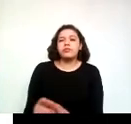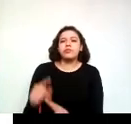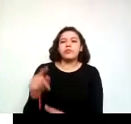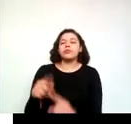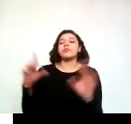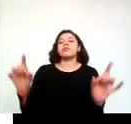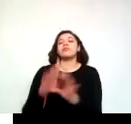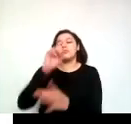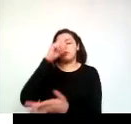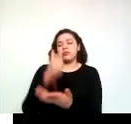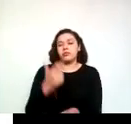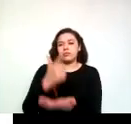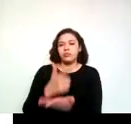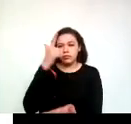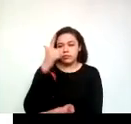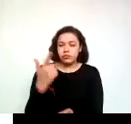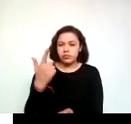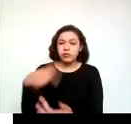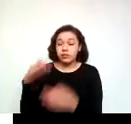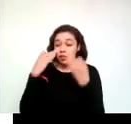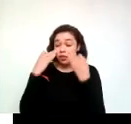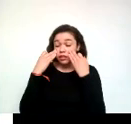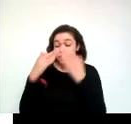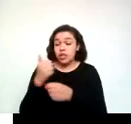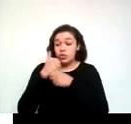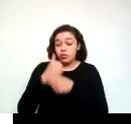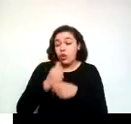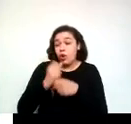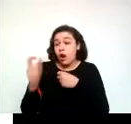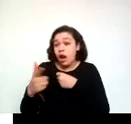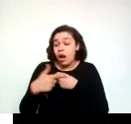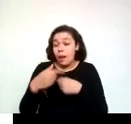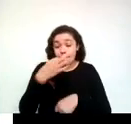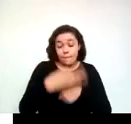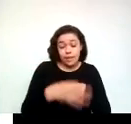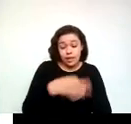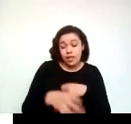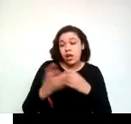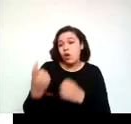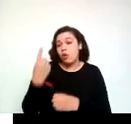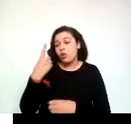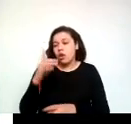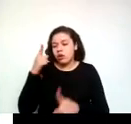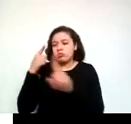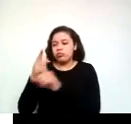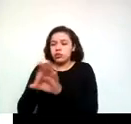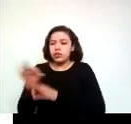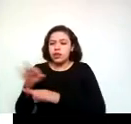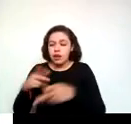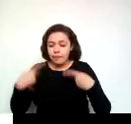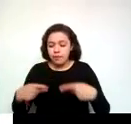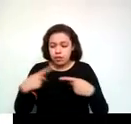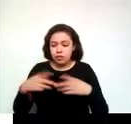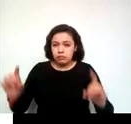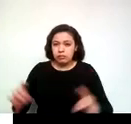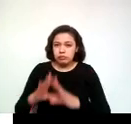nos pregunta, ¿ha presenciado o sufrido alguna vez, durante o con motivo del trabajo, un acontecimiento como los